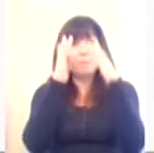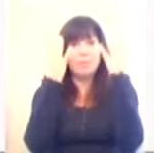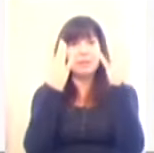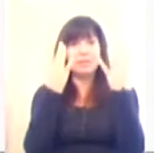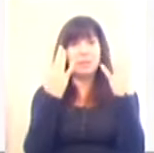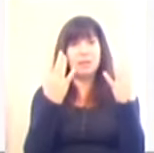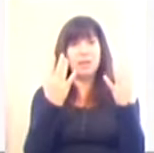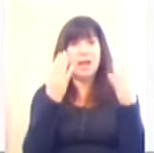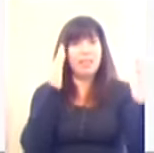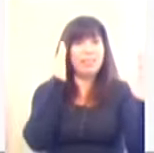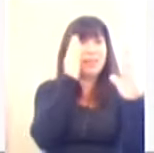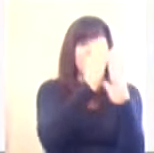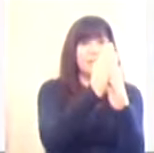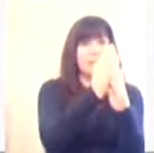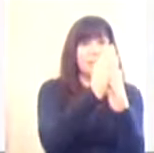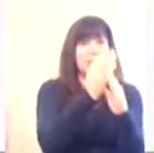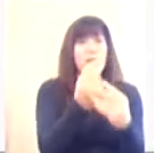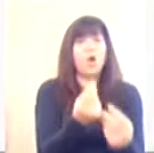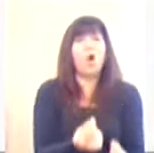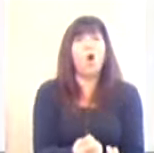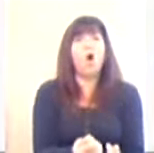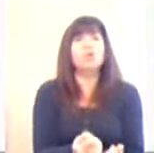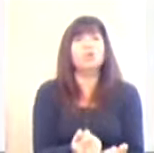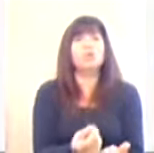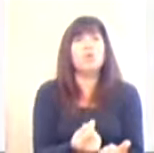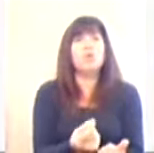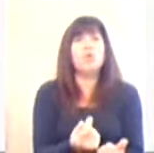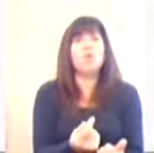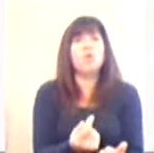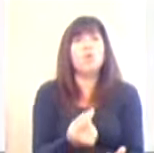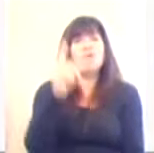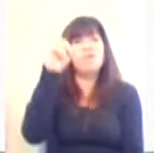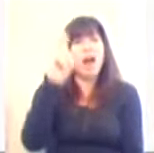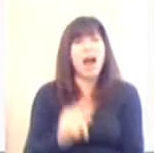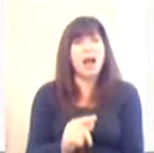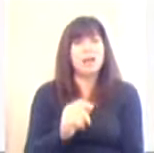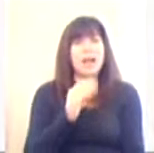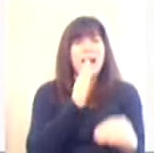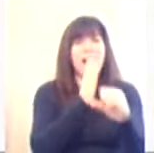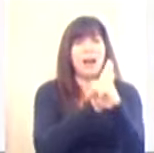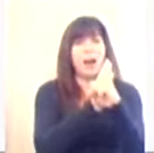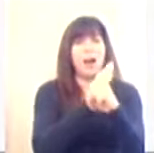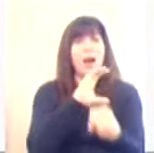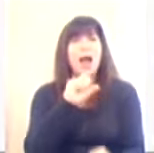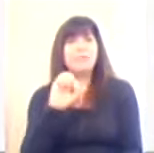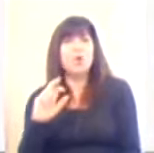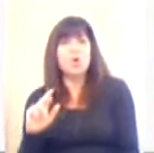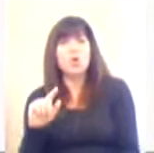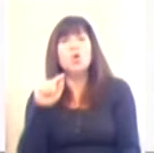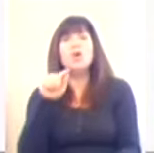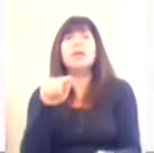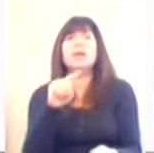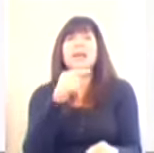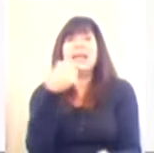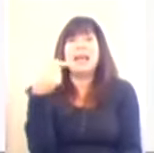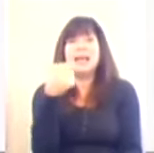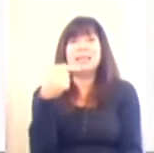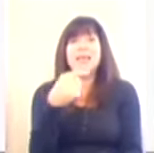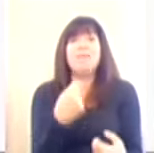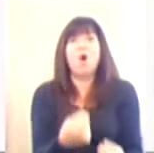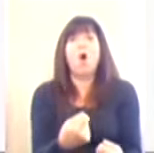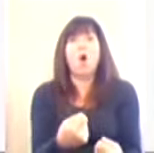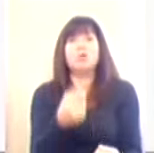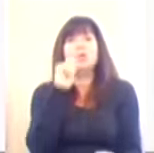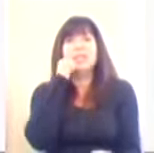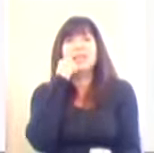directamente en el costo de abatir una tonelada de CO2 si lo miramos como sociedad. Si el costo es negativo, quiere decir que en realidad